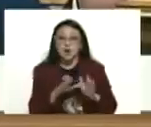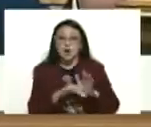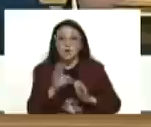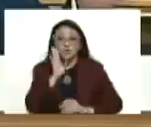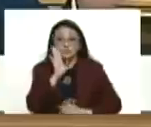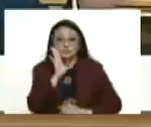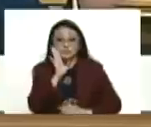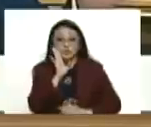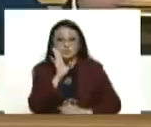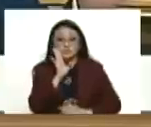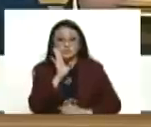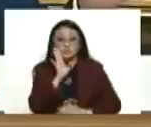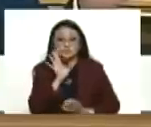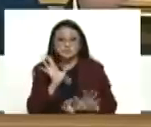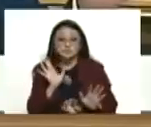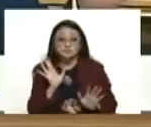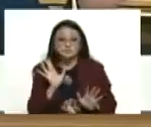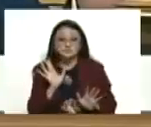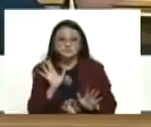corruptos y corruptores